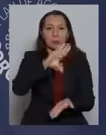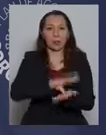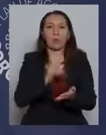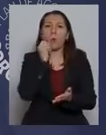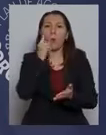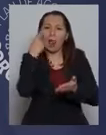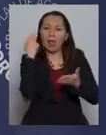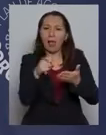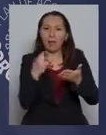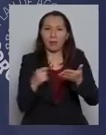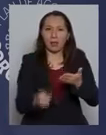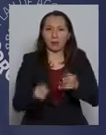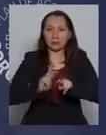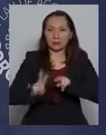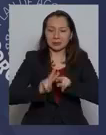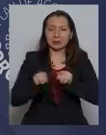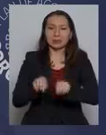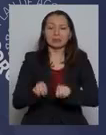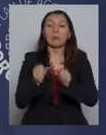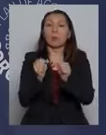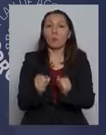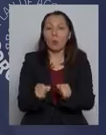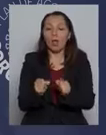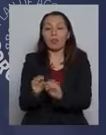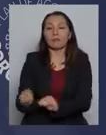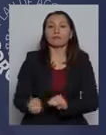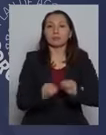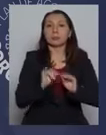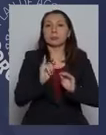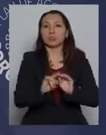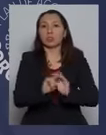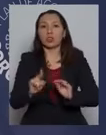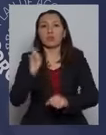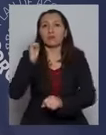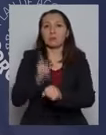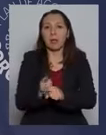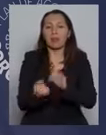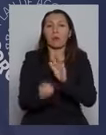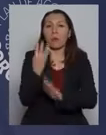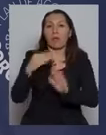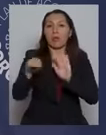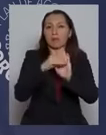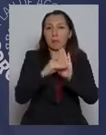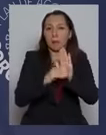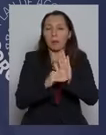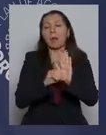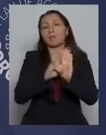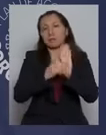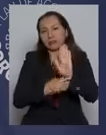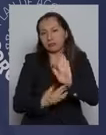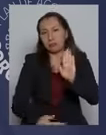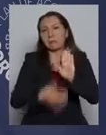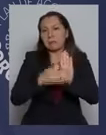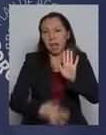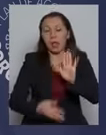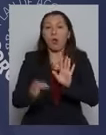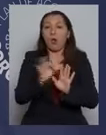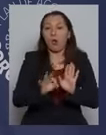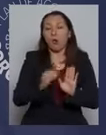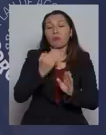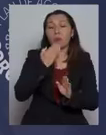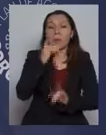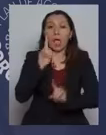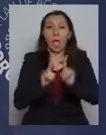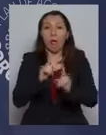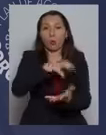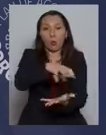las evaluaciones que se hacen para poder ir implementando nuevas medidas, para poder ir incrementando las medidas o también